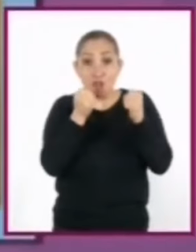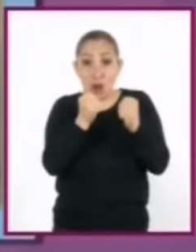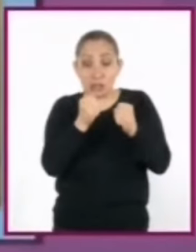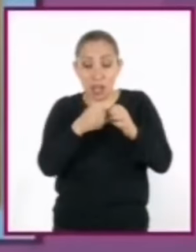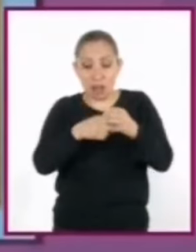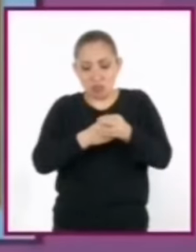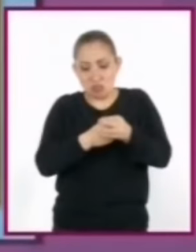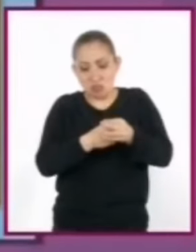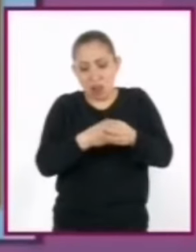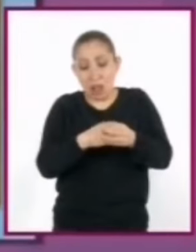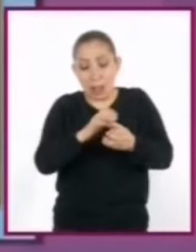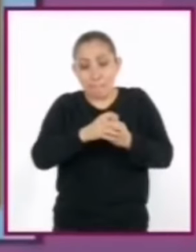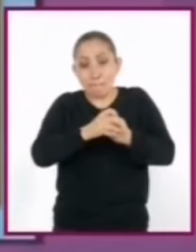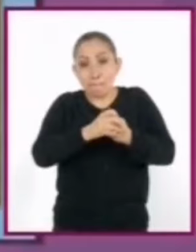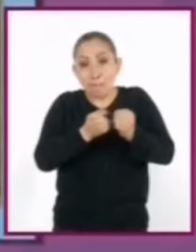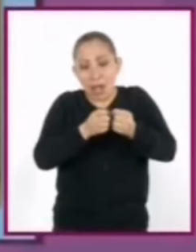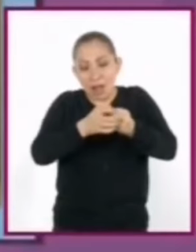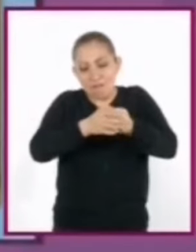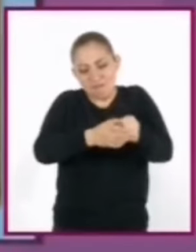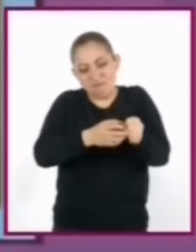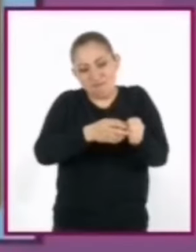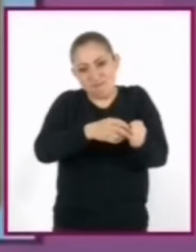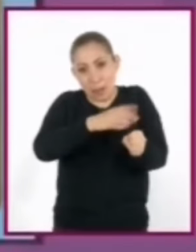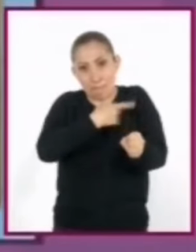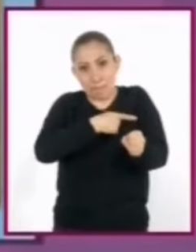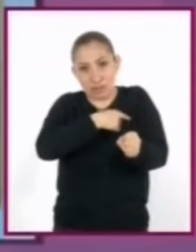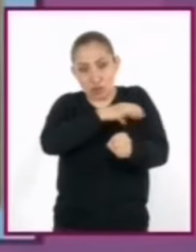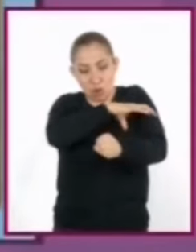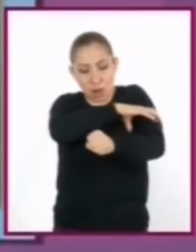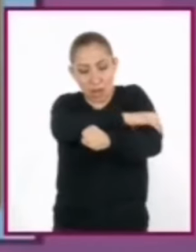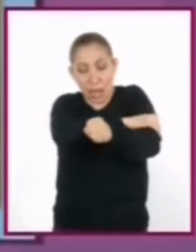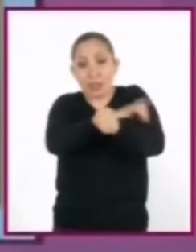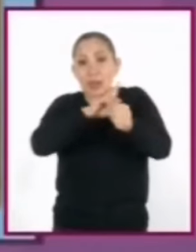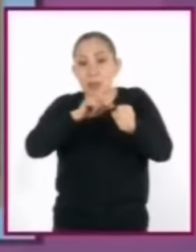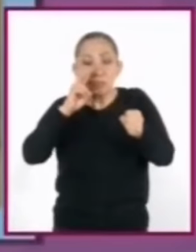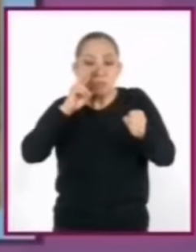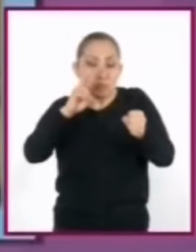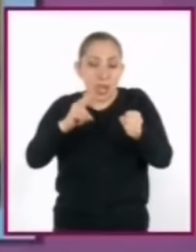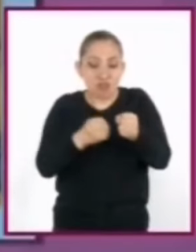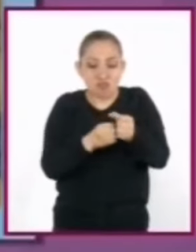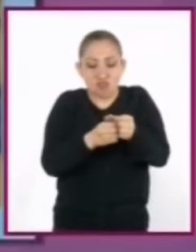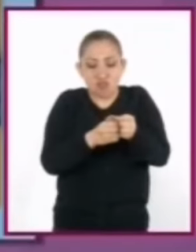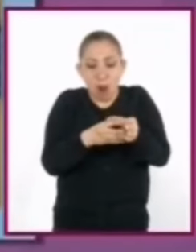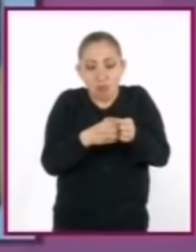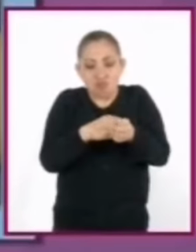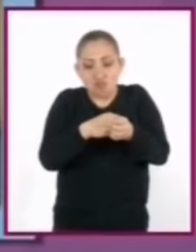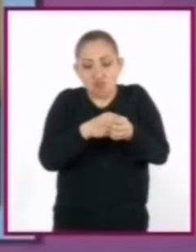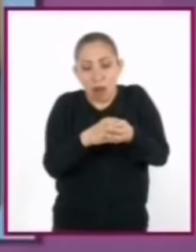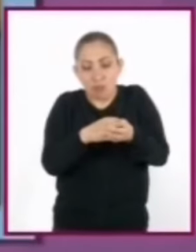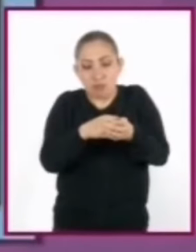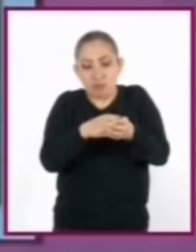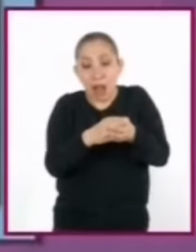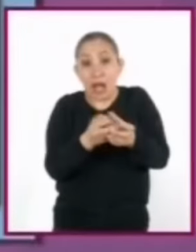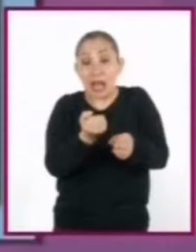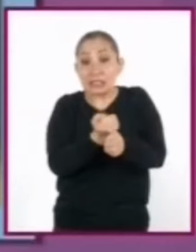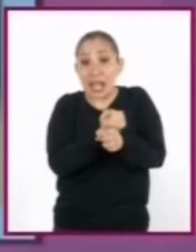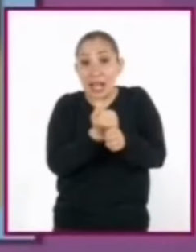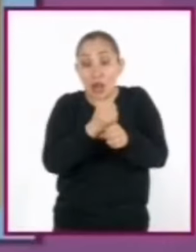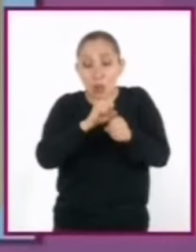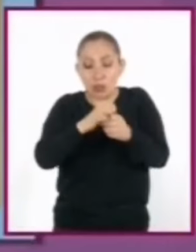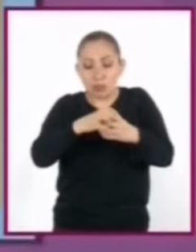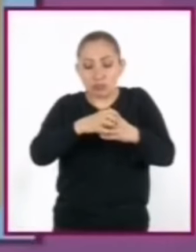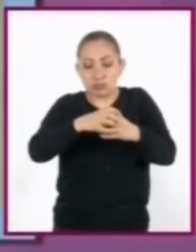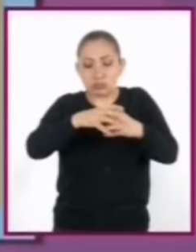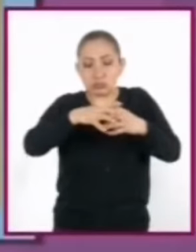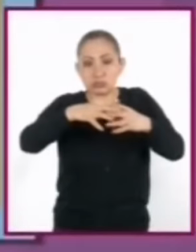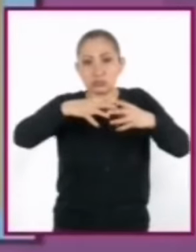que es necesario aplicar para cerrar la arteria del paciente y posteriormente la fuerza con la que fluye la sangre al quitar la